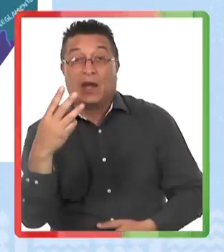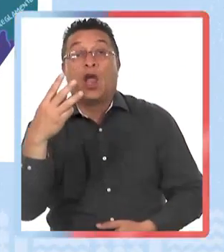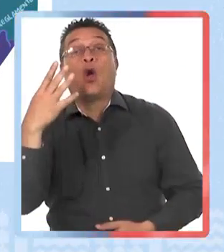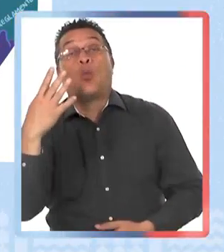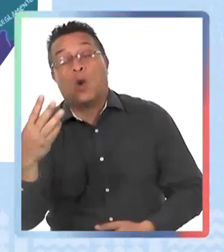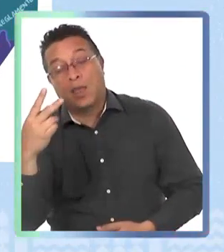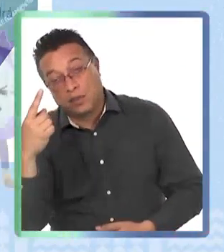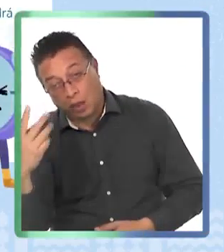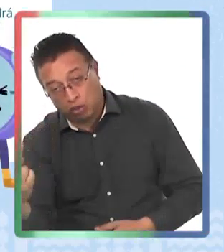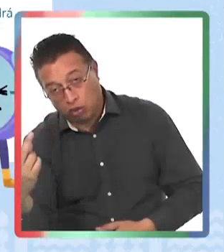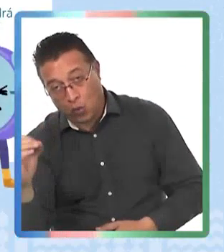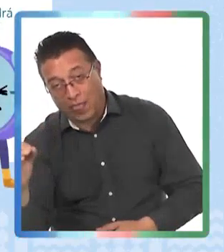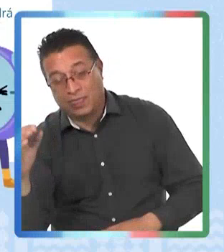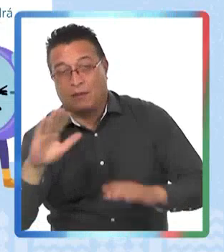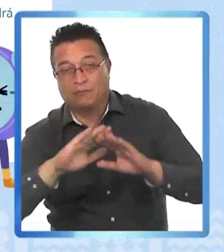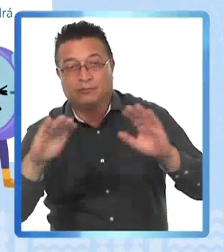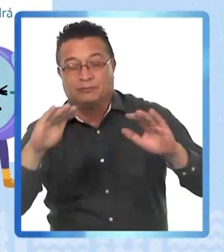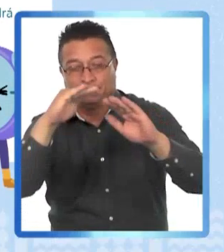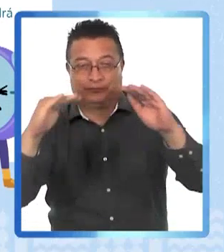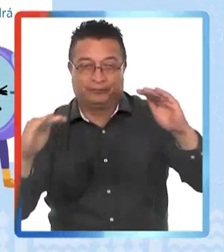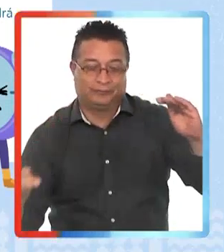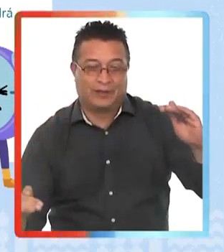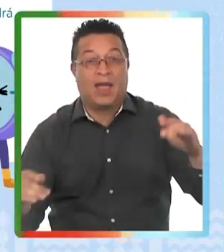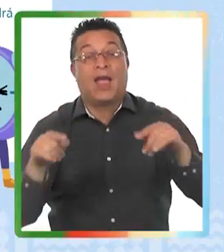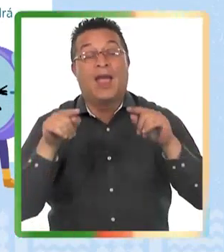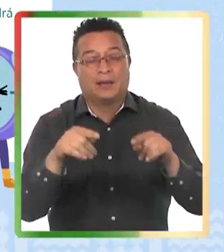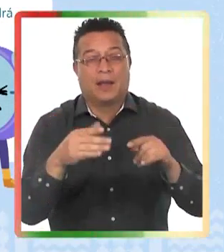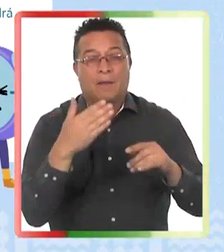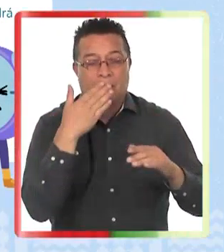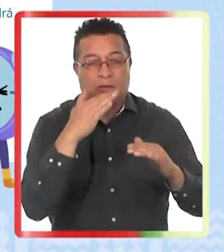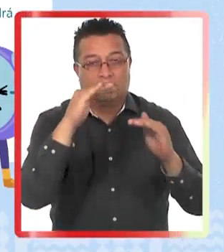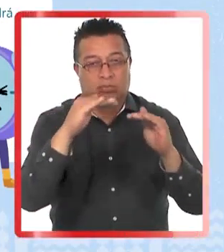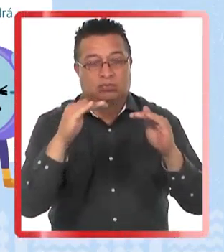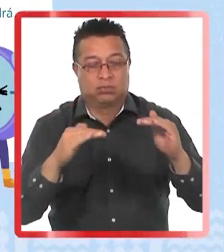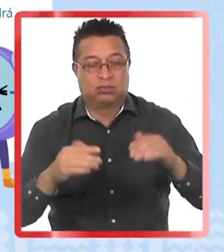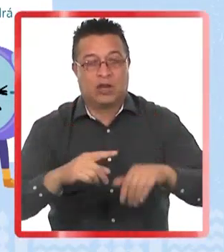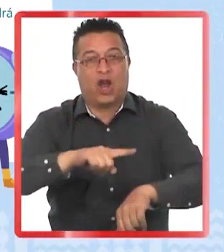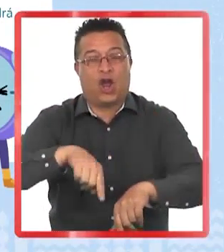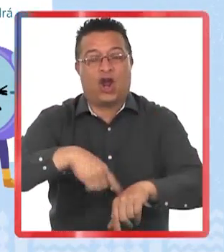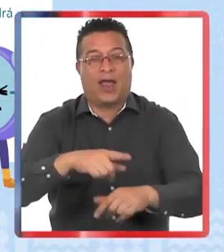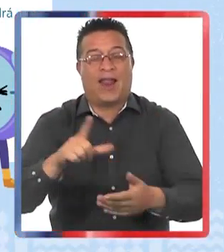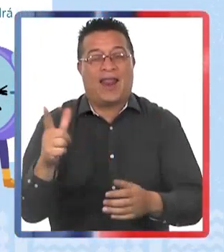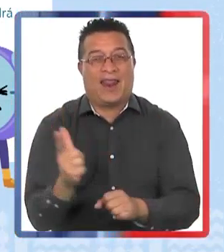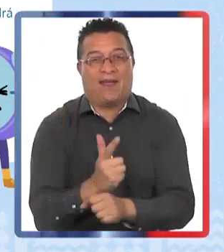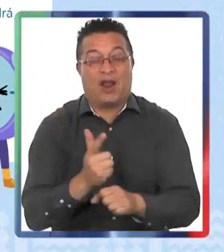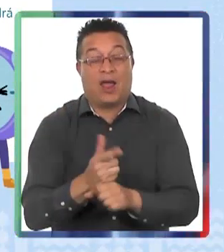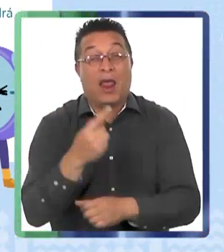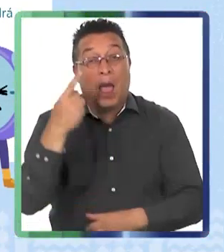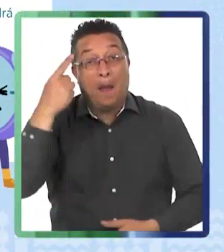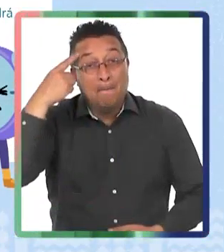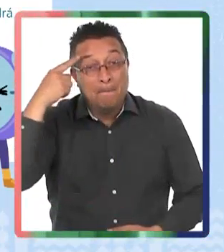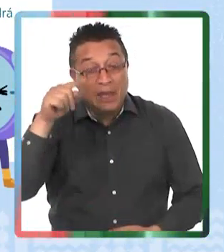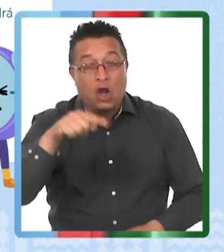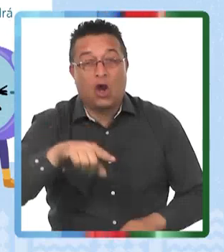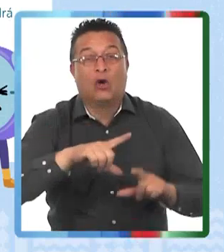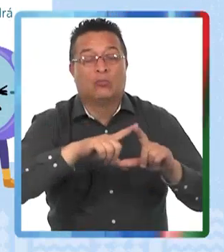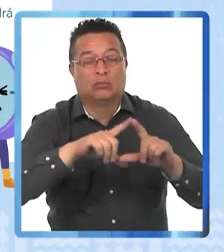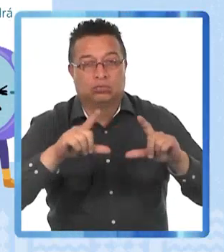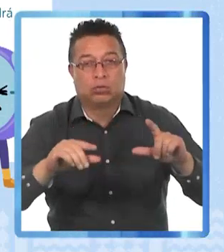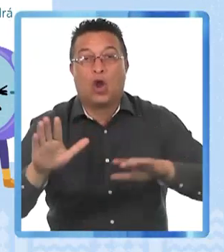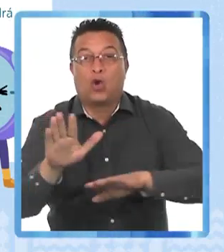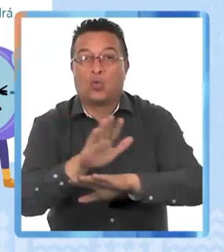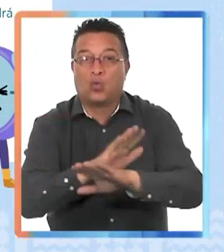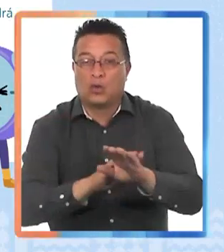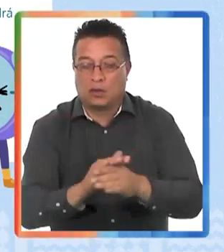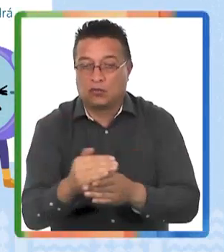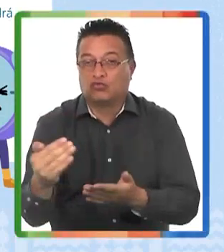empleadores que puedan adelantarse a que lo hagan reduciendo la jornada laboral. pero esto tiene que ser con el cuidado de la remuneración, o